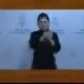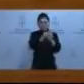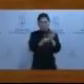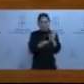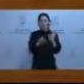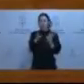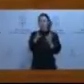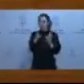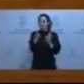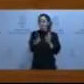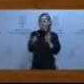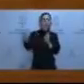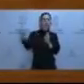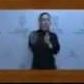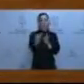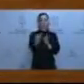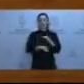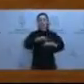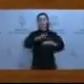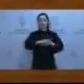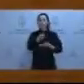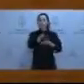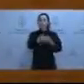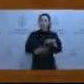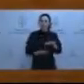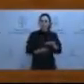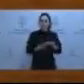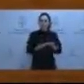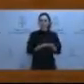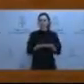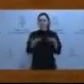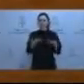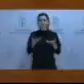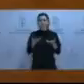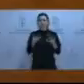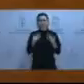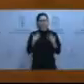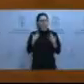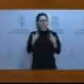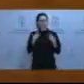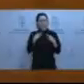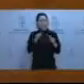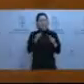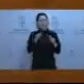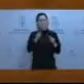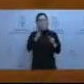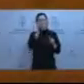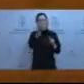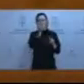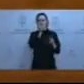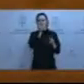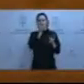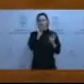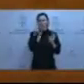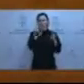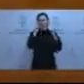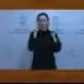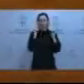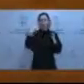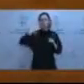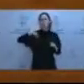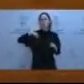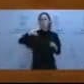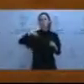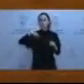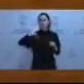establece la obligatoriedad de concretarlos en un catálogo. Pero la desagradable sorpresa es que también existe un presidente y